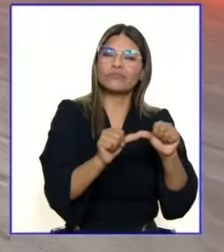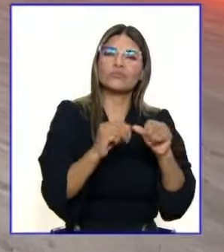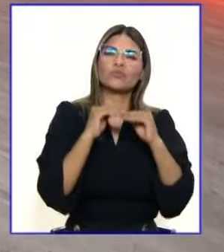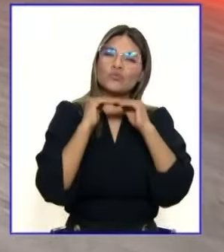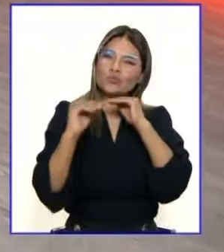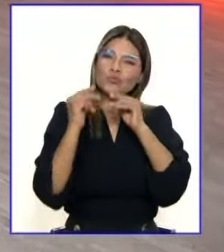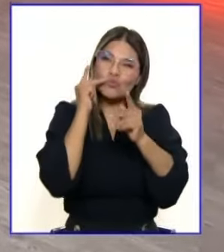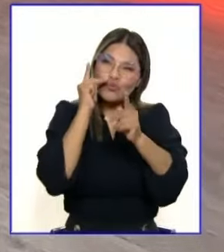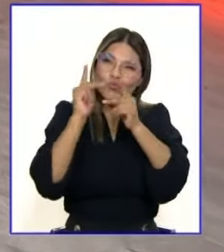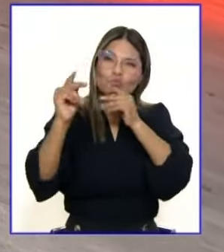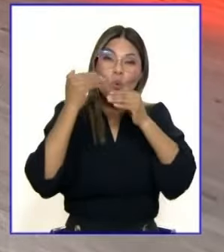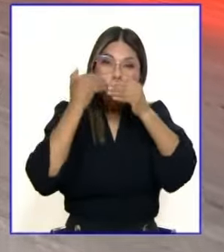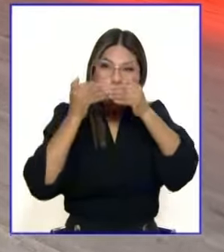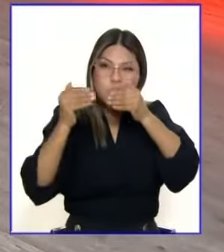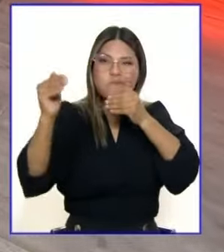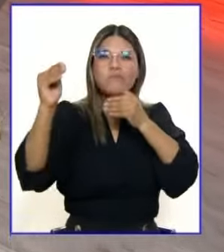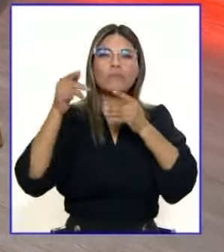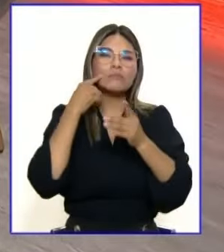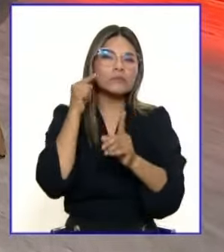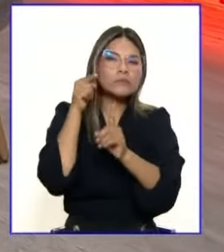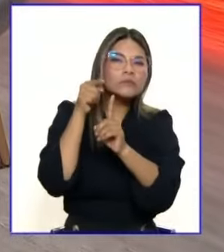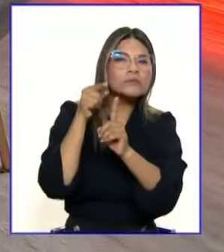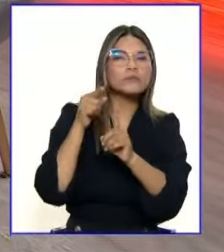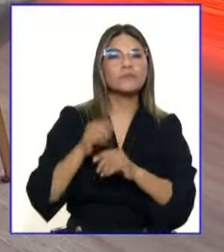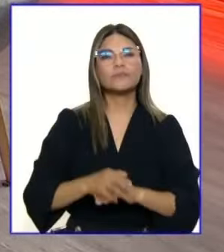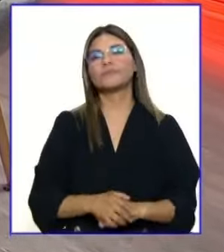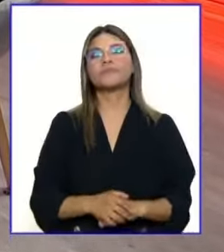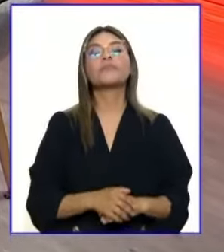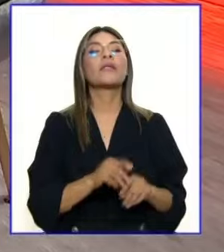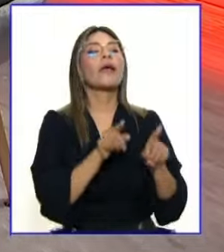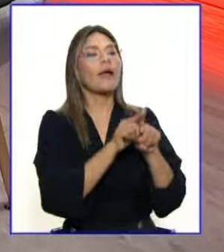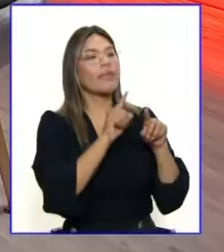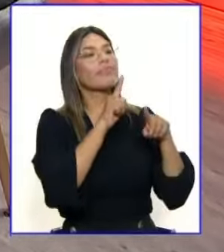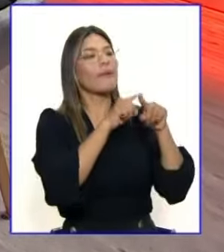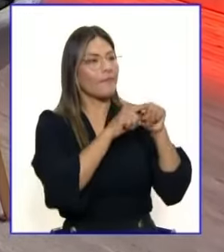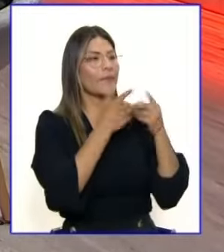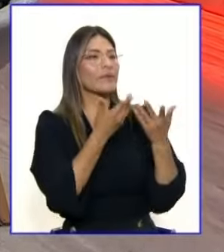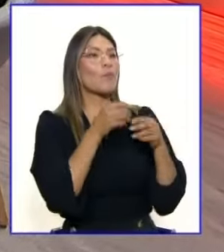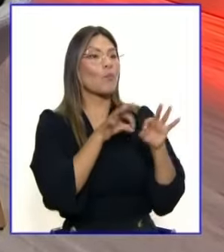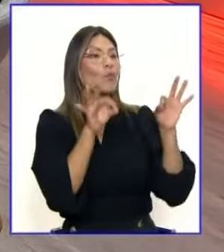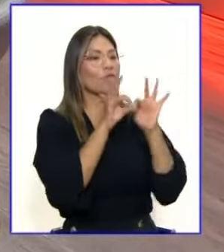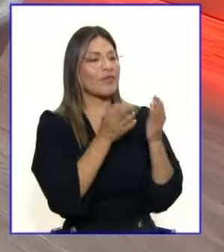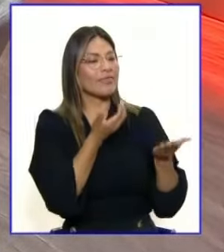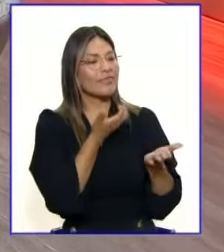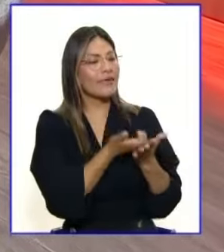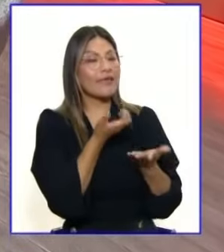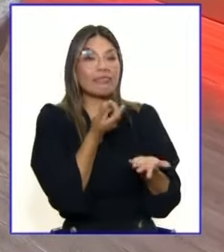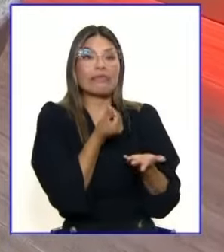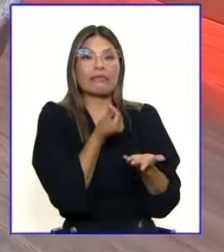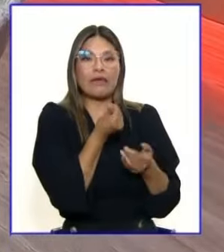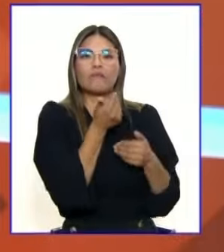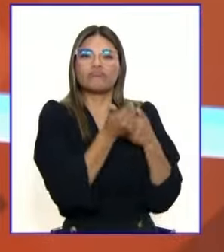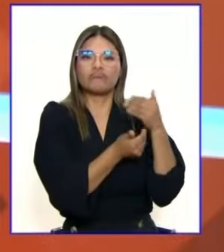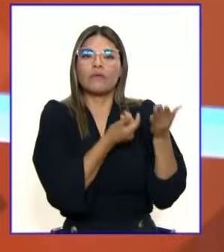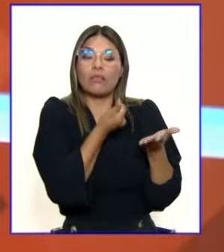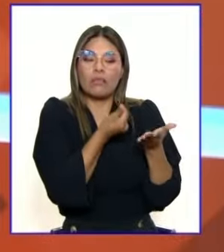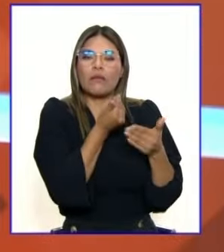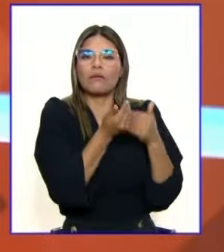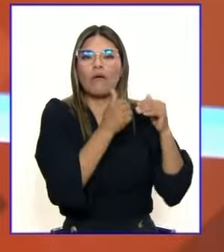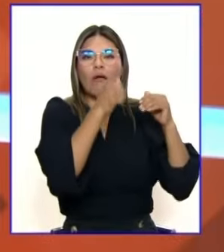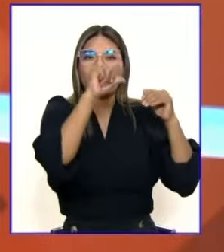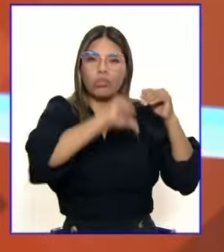¿no? Evidentemente el tema de rentabilidad es lo que genera que los negocios se mantengan, sin embargo la forma como los gobiernos